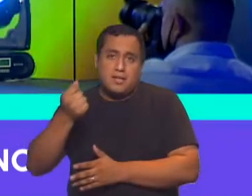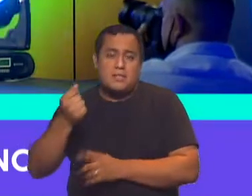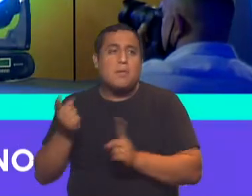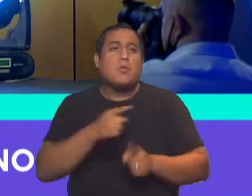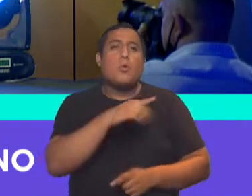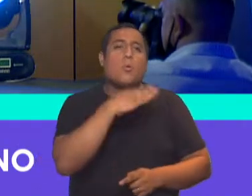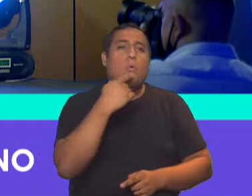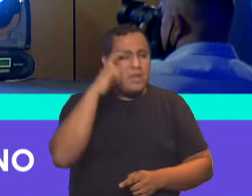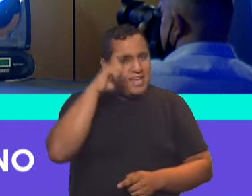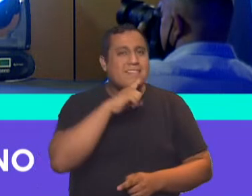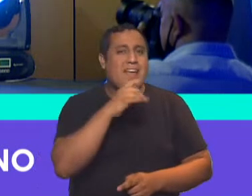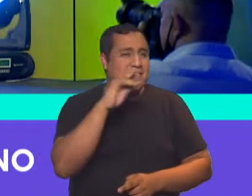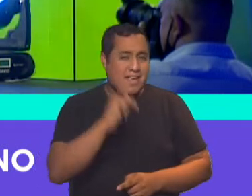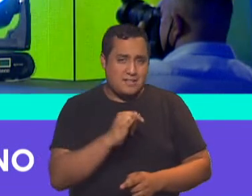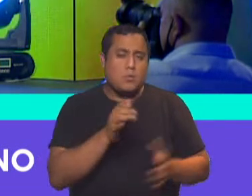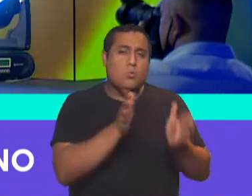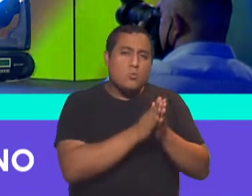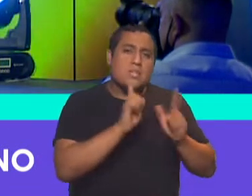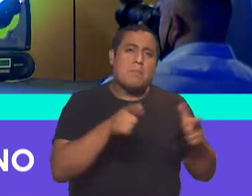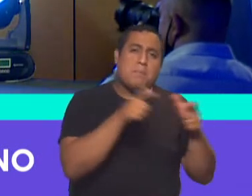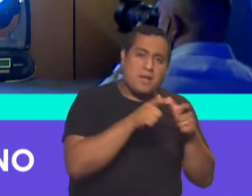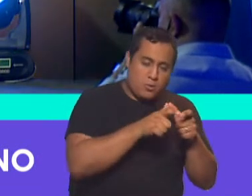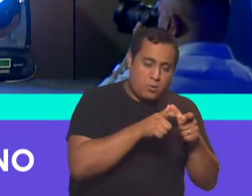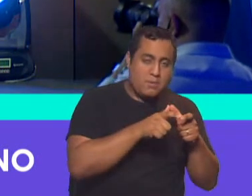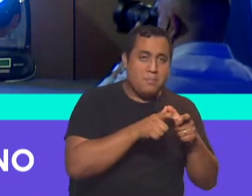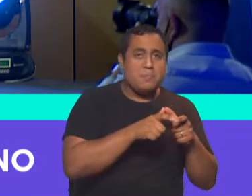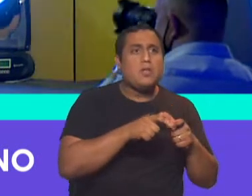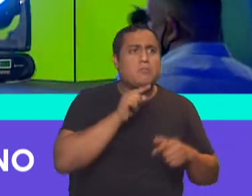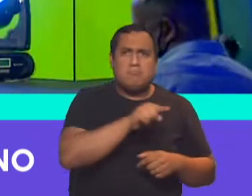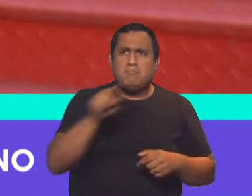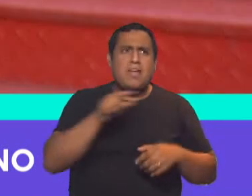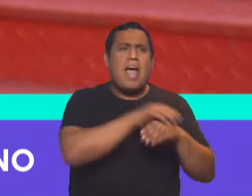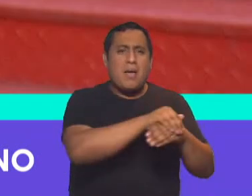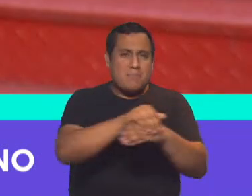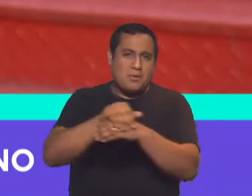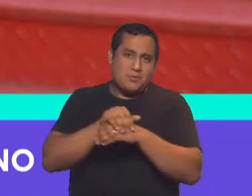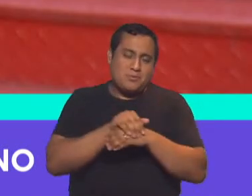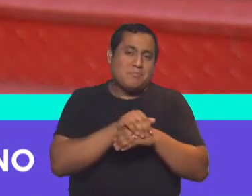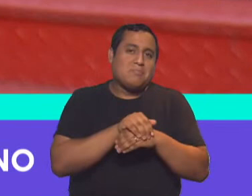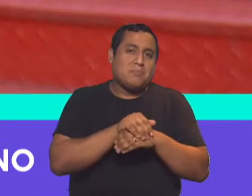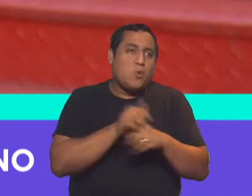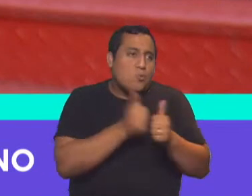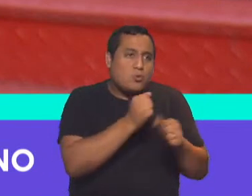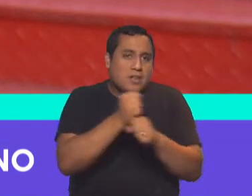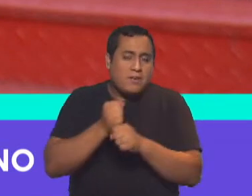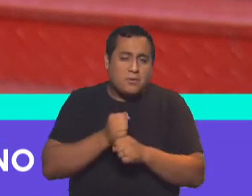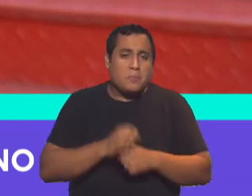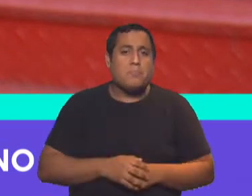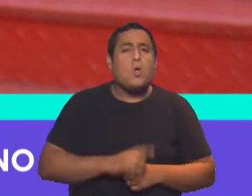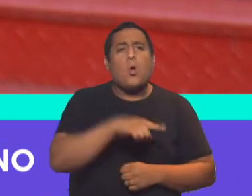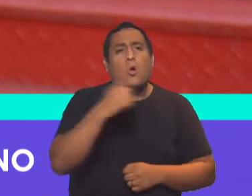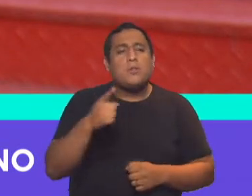Juli Díaz, soy Hochbaum, Marco Caponi, todos que se han transformado en amigos, dirigida por Luciano Pocamis, que se llama